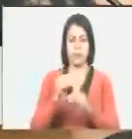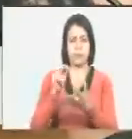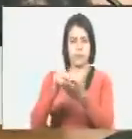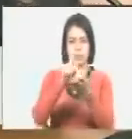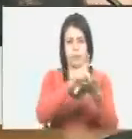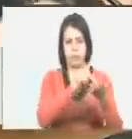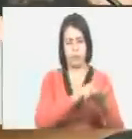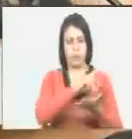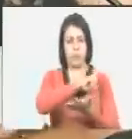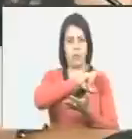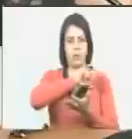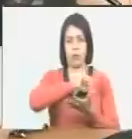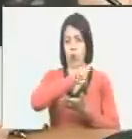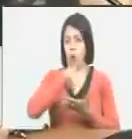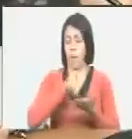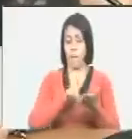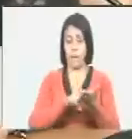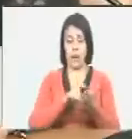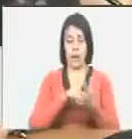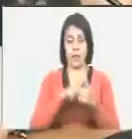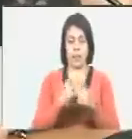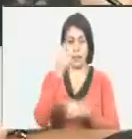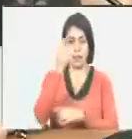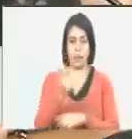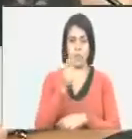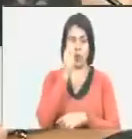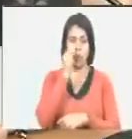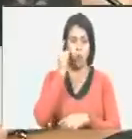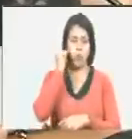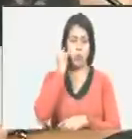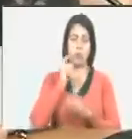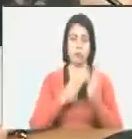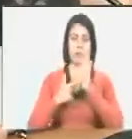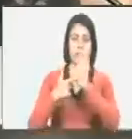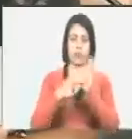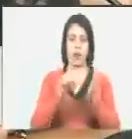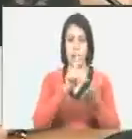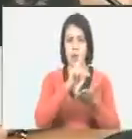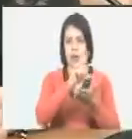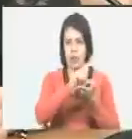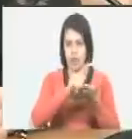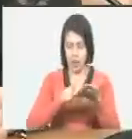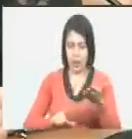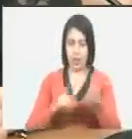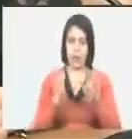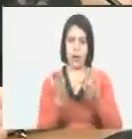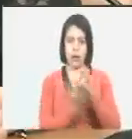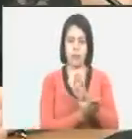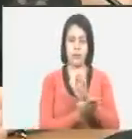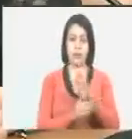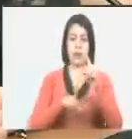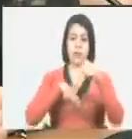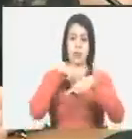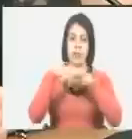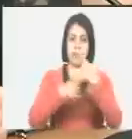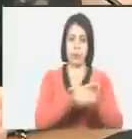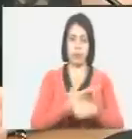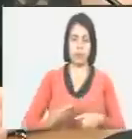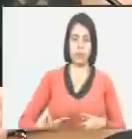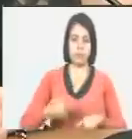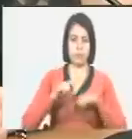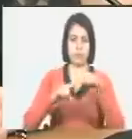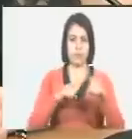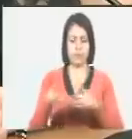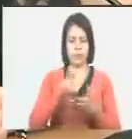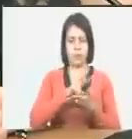asistencia de la Junta Directiva en pleno, las diputadas y los diputados indicados en lista anexa. Acto seguido, el presidente ordenó